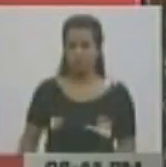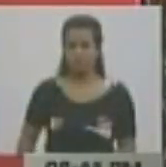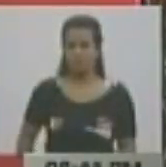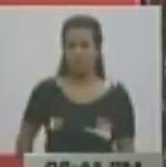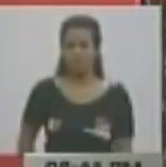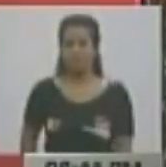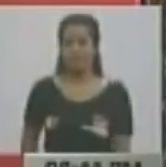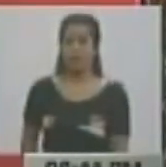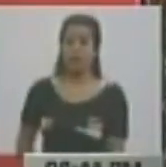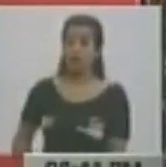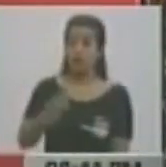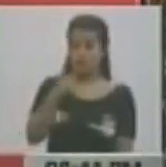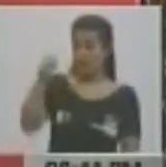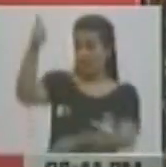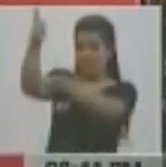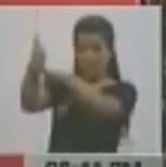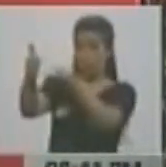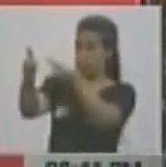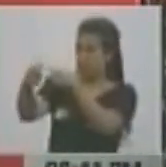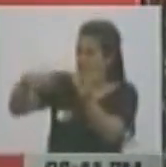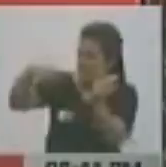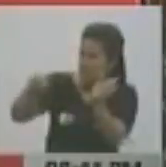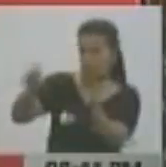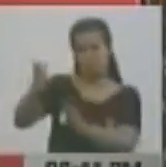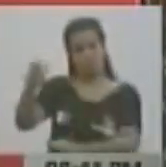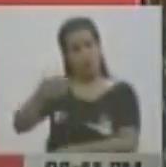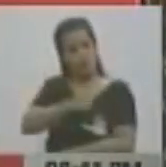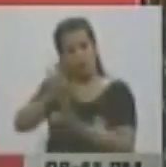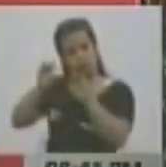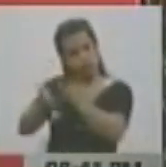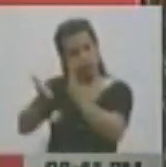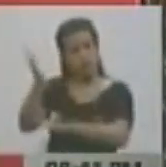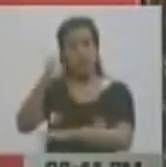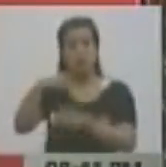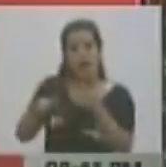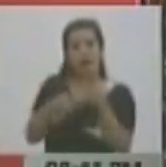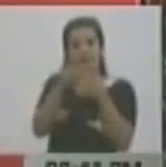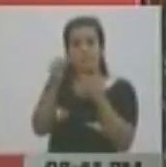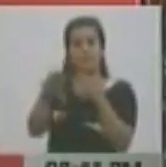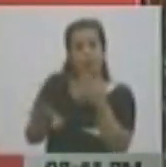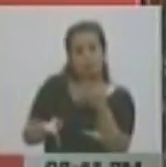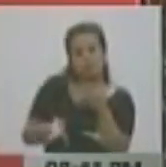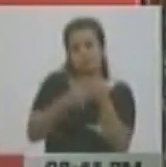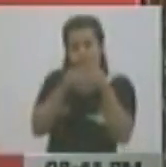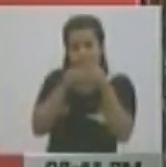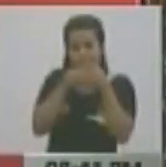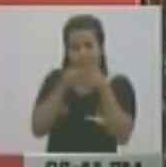Eso que yo dije de los directivos, ahora voy a agregarle, ¿cómo se llama? Un adendum, es que dicen los abogados.